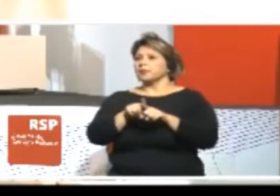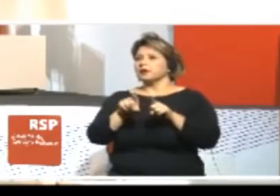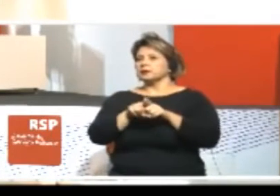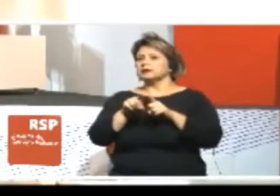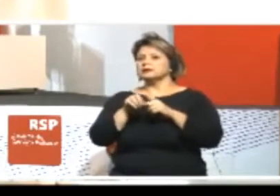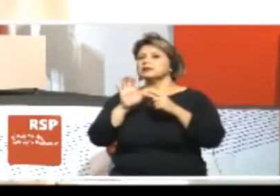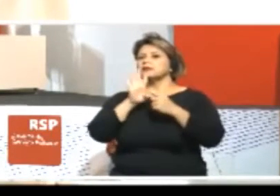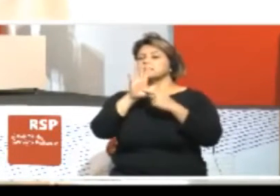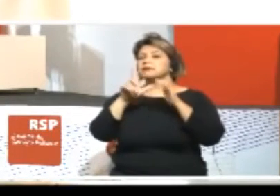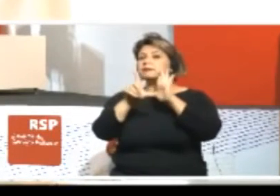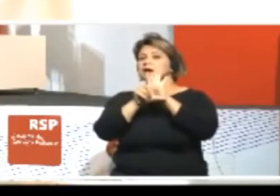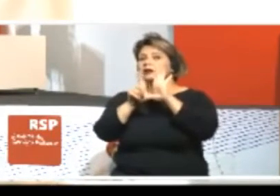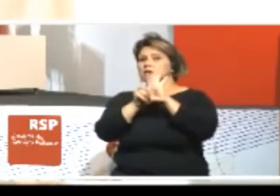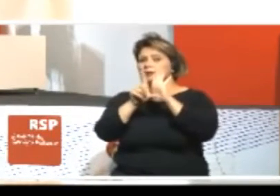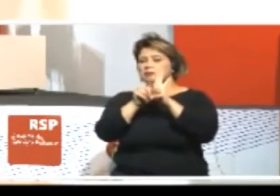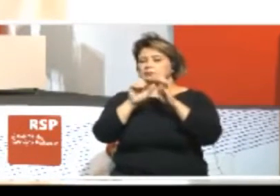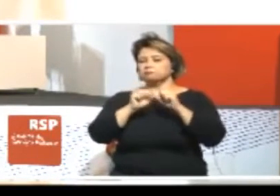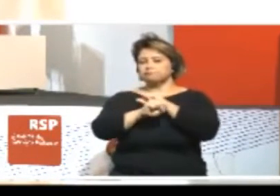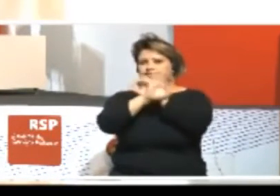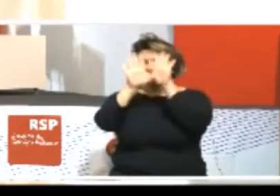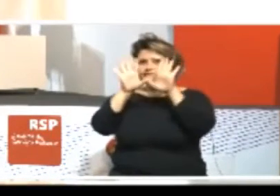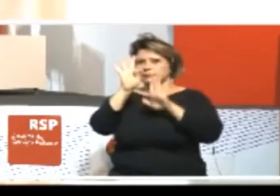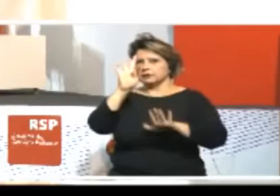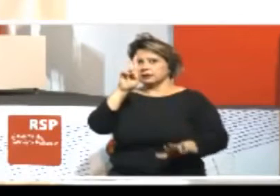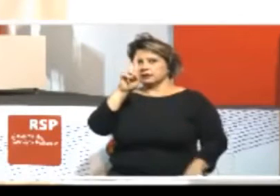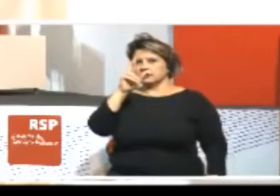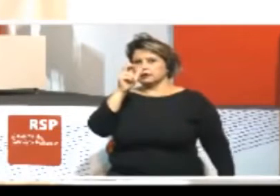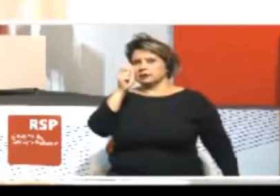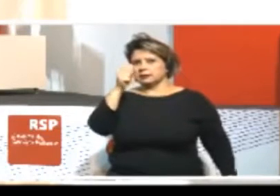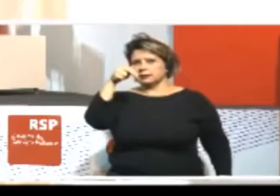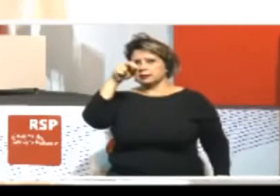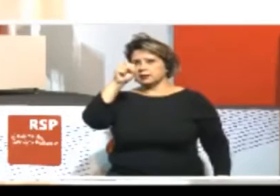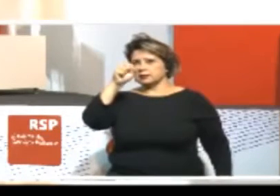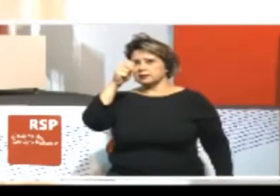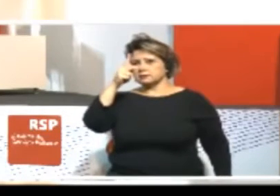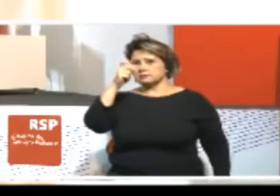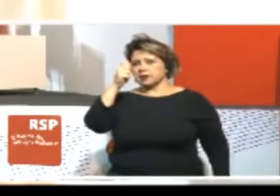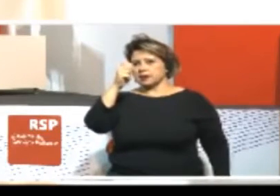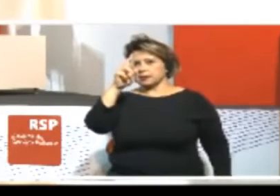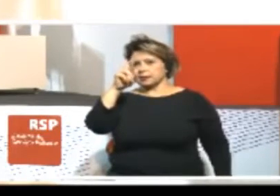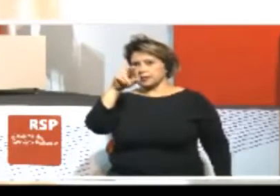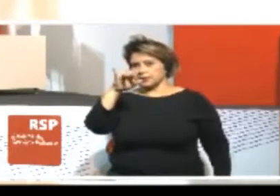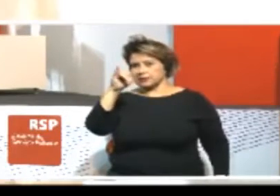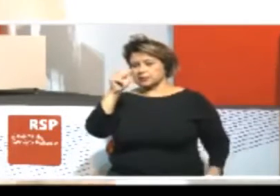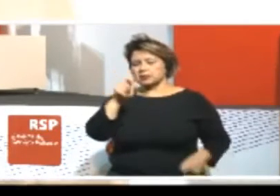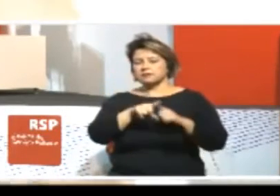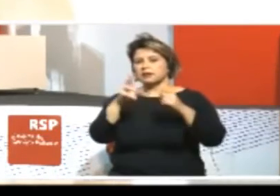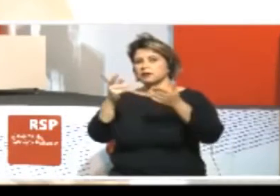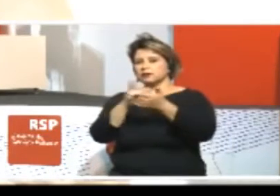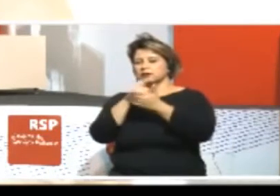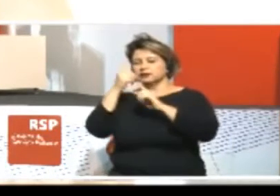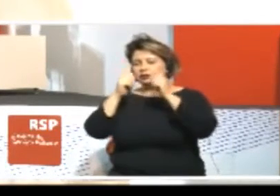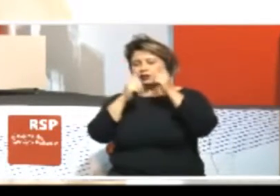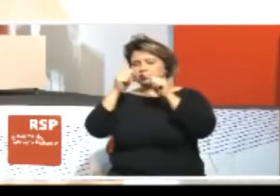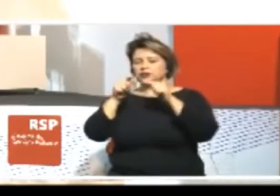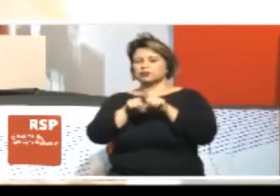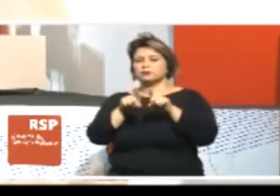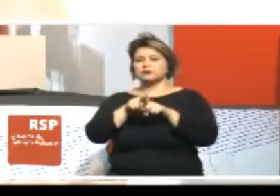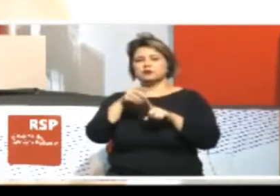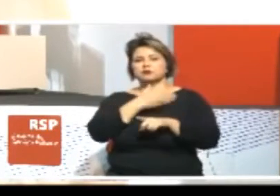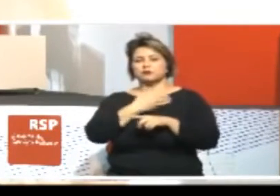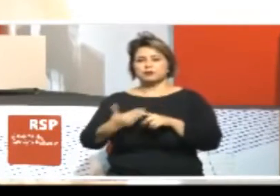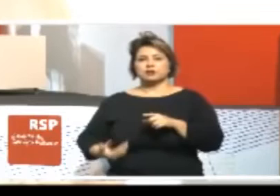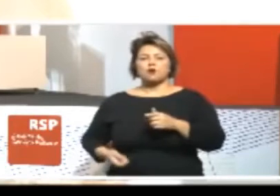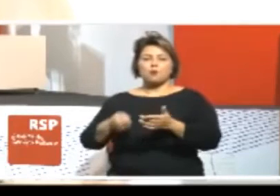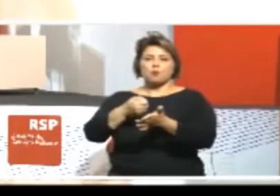fue dado a un caso particular que tomó lugar en Chile, y a raíz de eso el gobierno de Chile promovió y obligó a